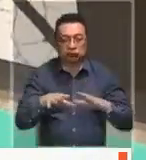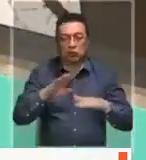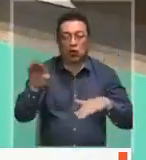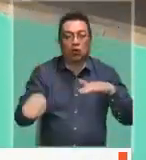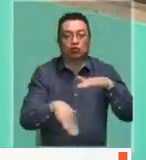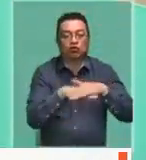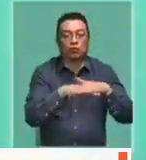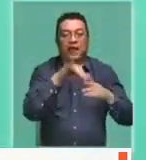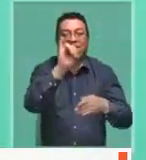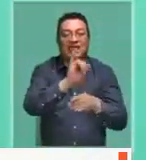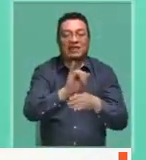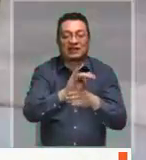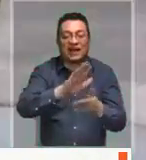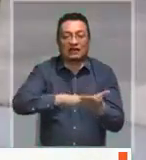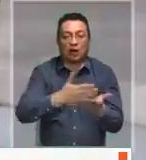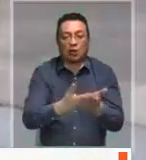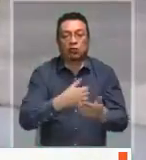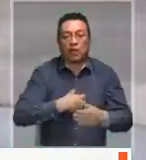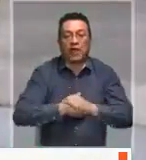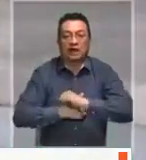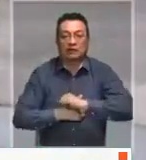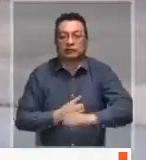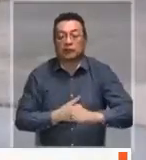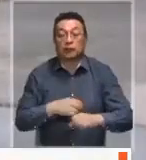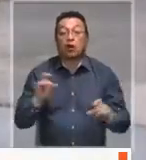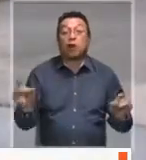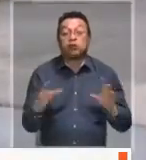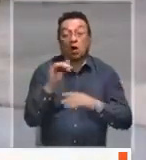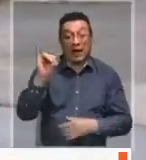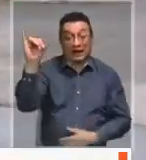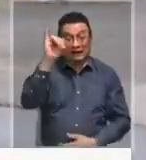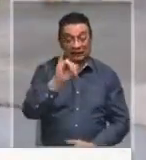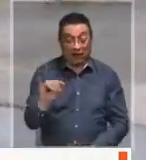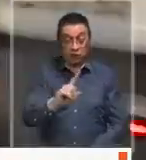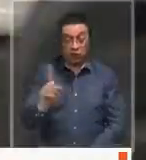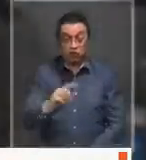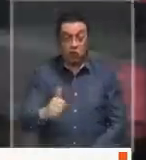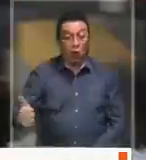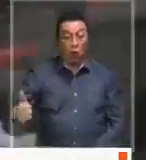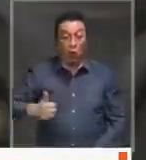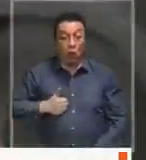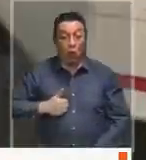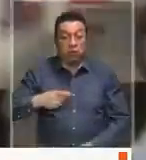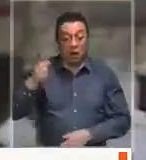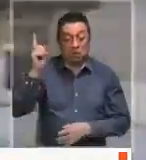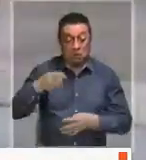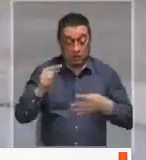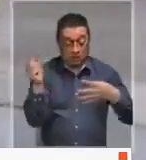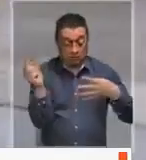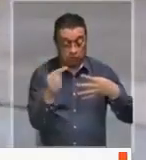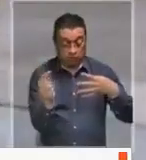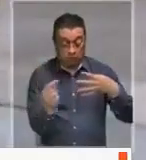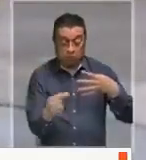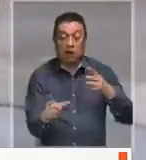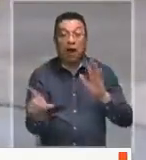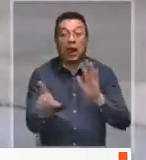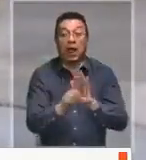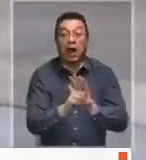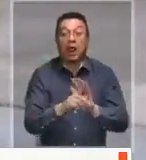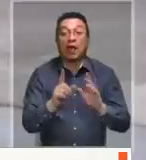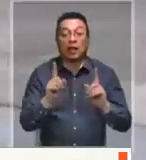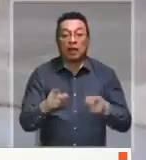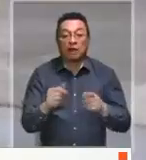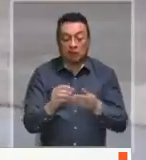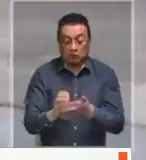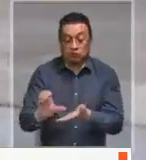Superintendencia de Salud para evitarlo. Si las ISAPRES incumplen algunos de los indicadores legales que tienen, como es de